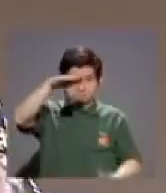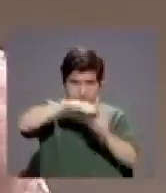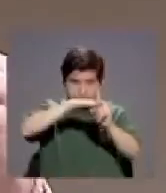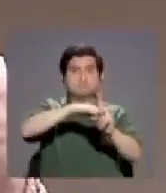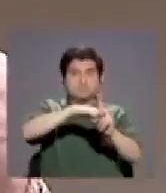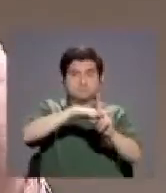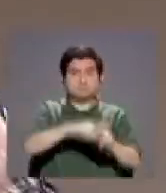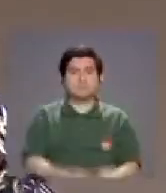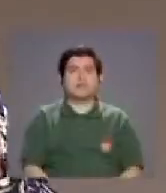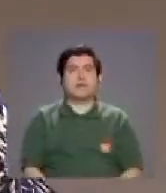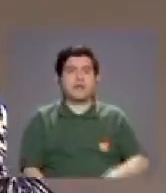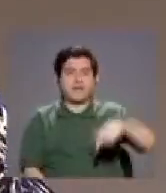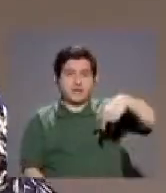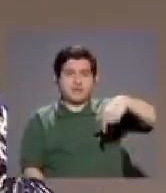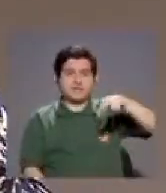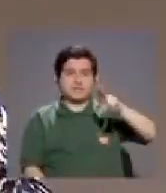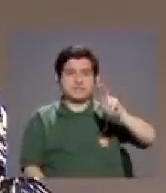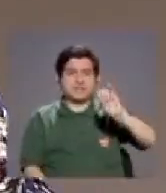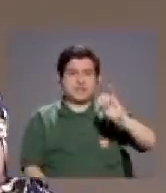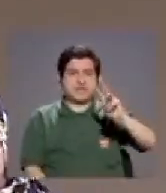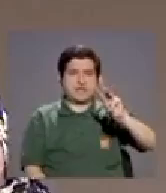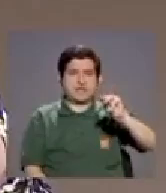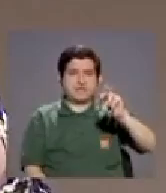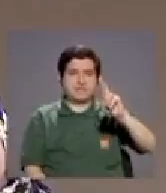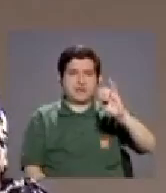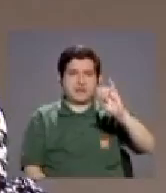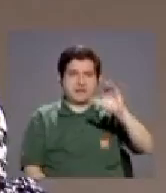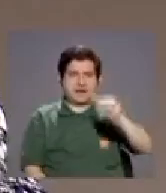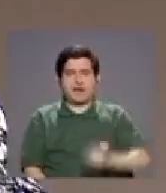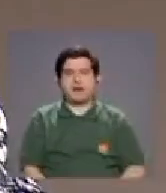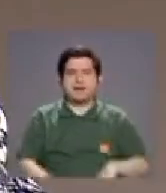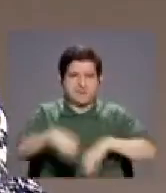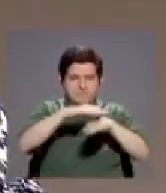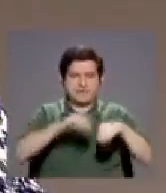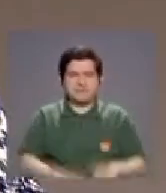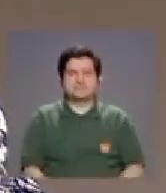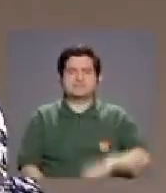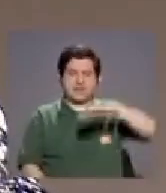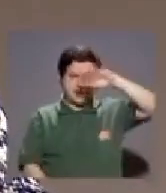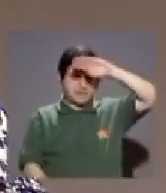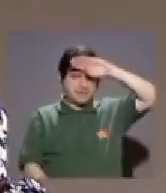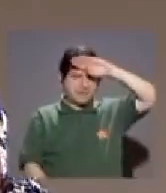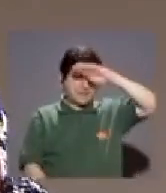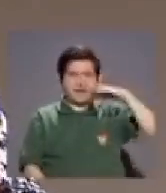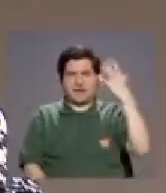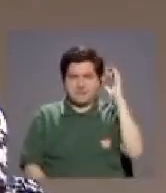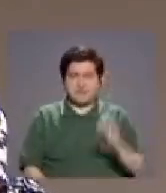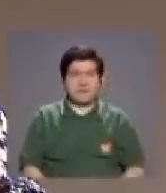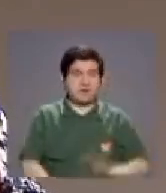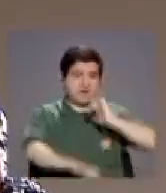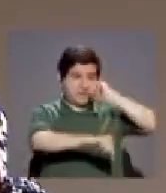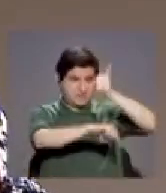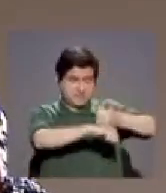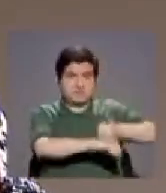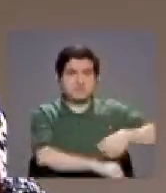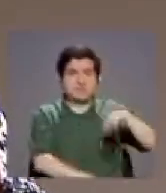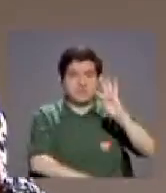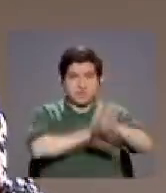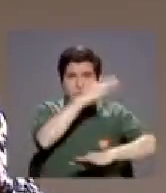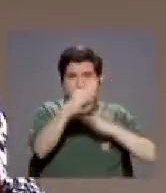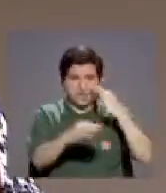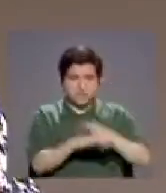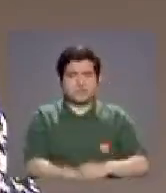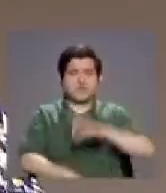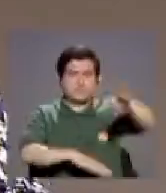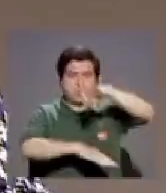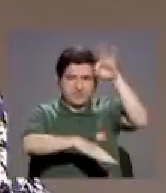vacuna quimérica, tiene de esqueleto el de la fiebre amarilla, y sobre ese esqueleto montaron los 4 tipos de dengue